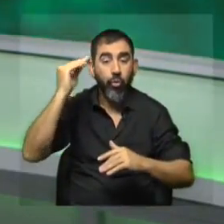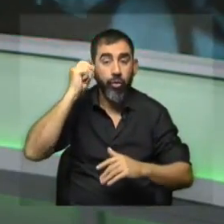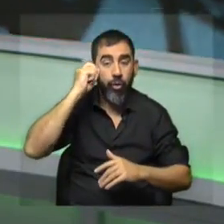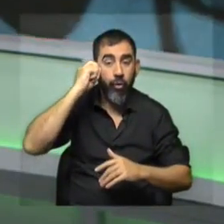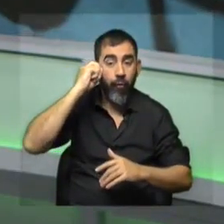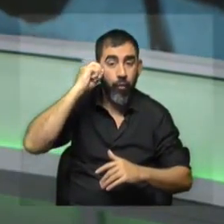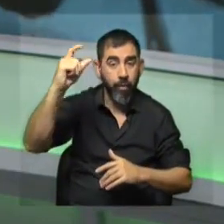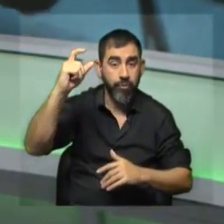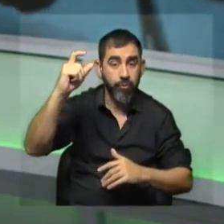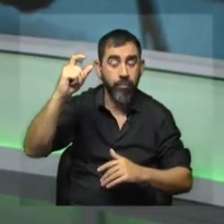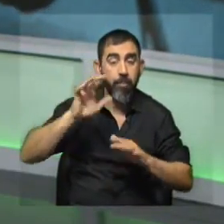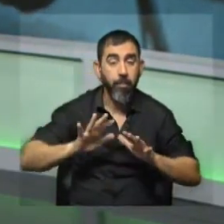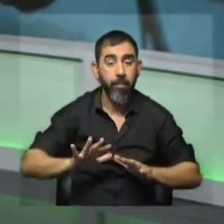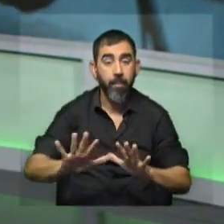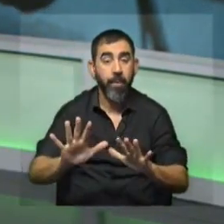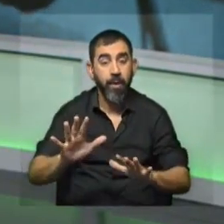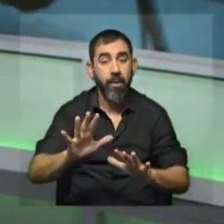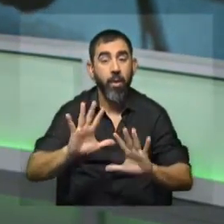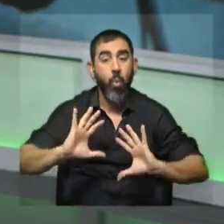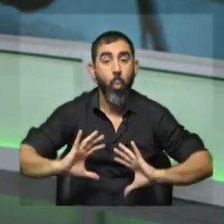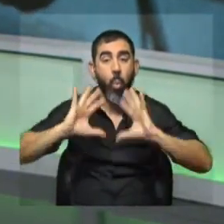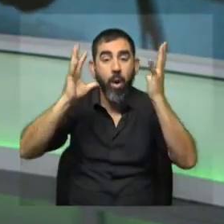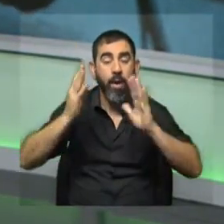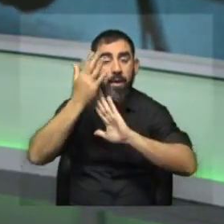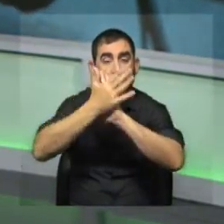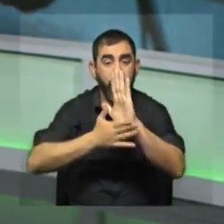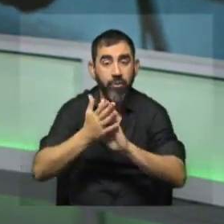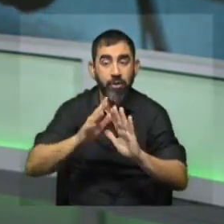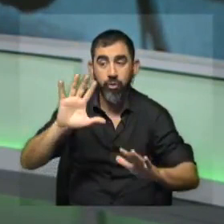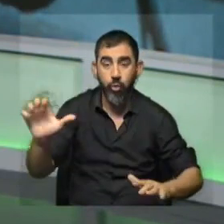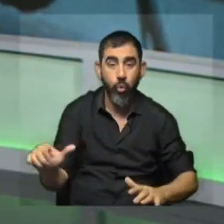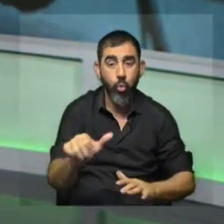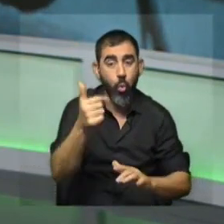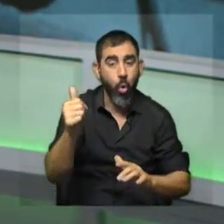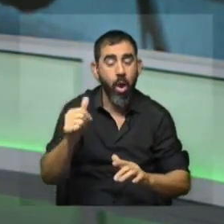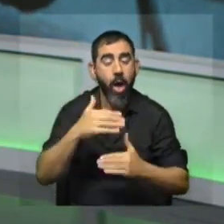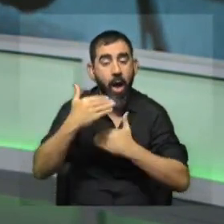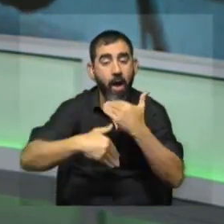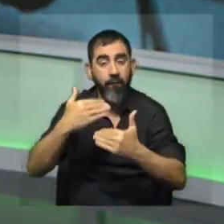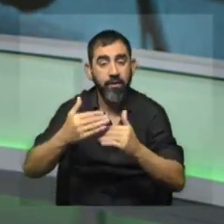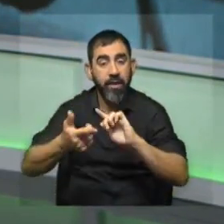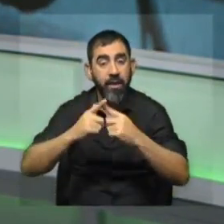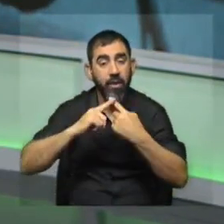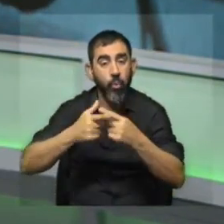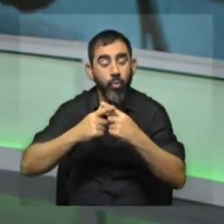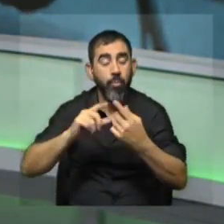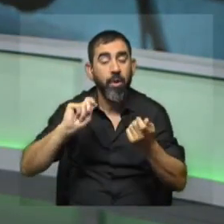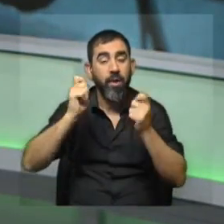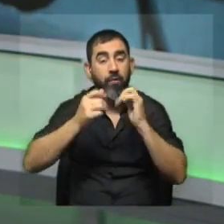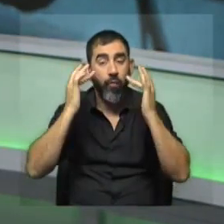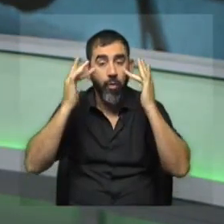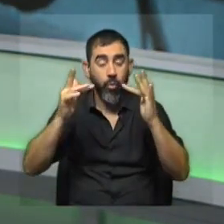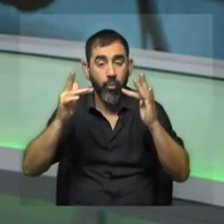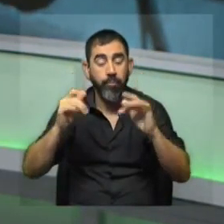en educación están preparando esta semana una huelga nacional si no logran un avance en la negociación en el marco de la transformación educativa